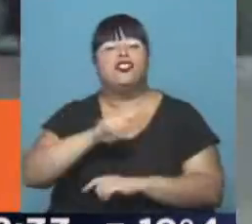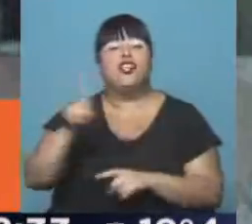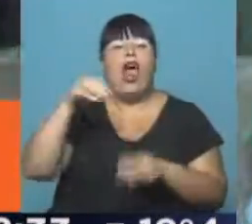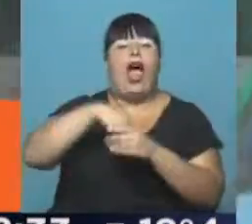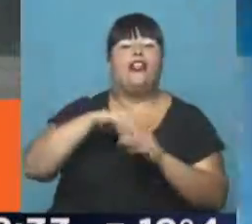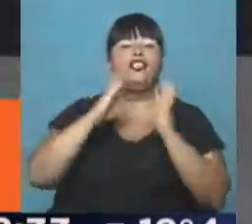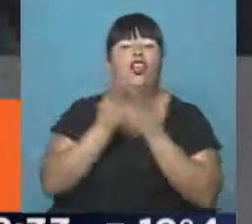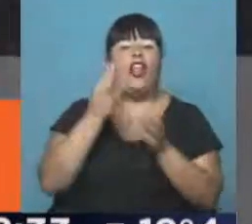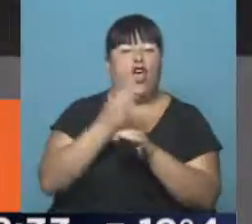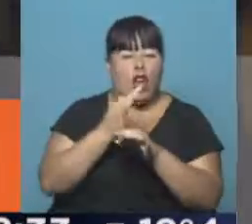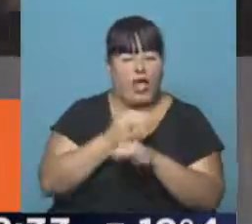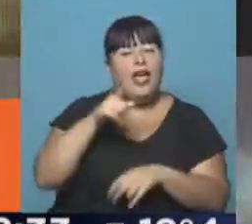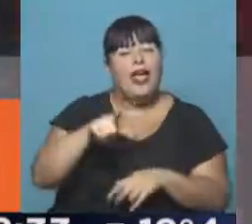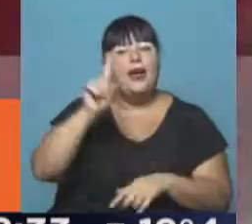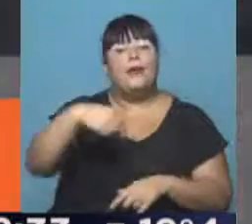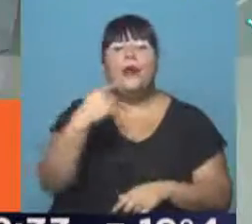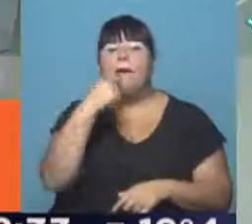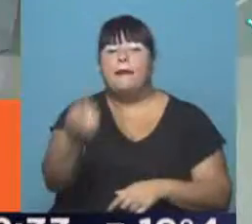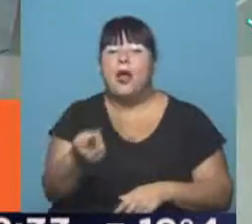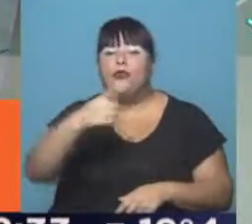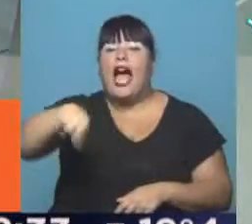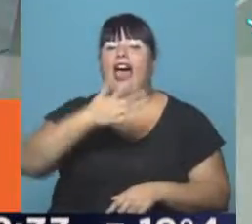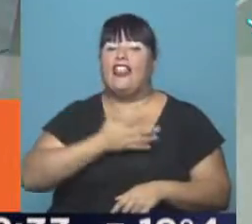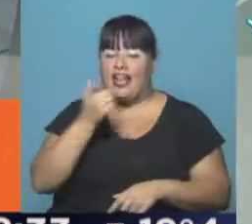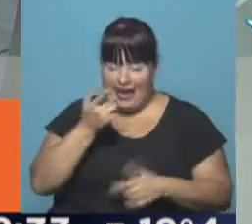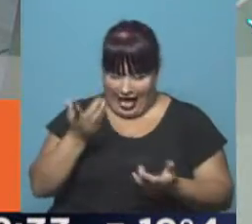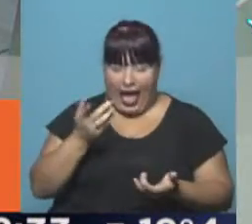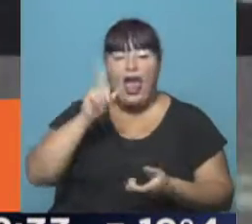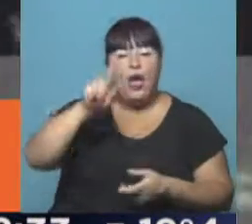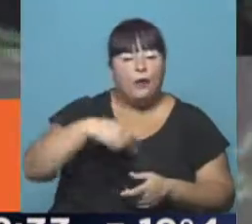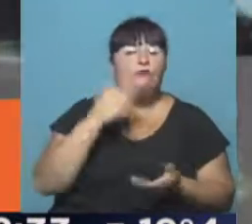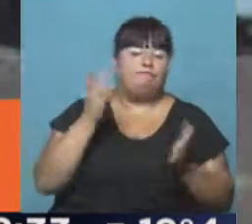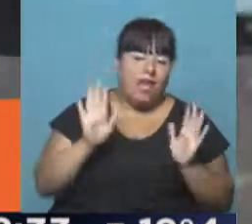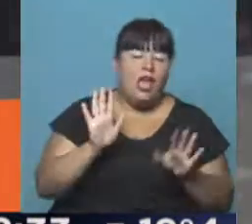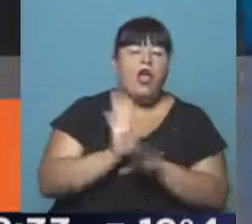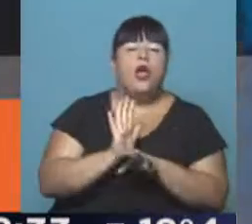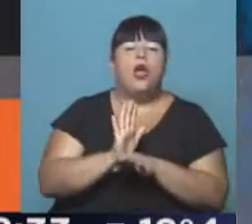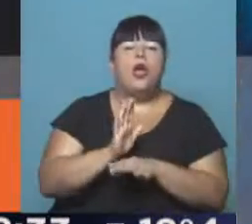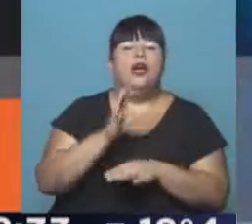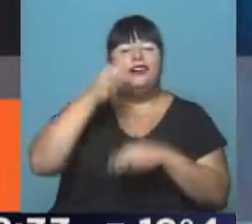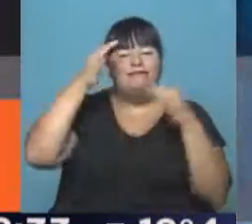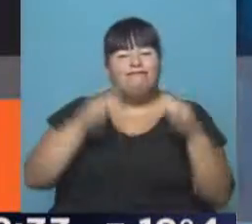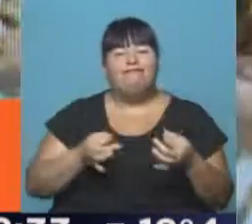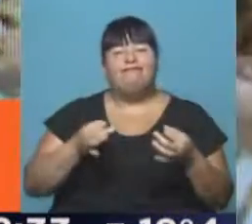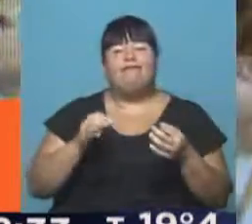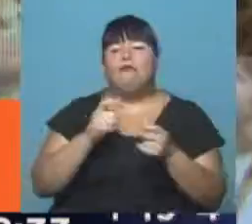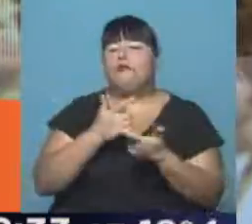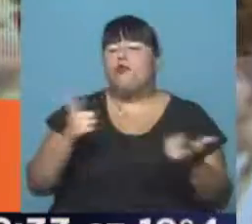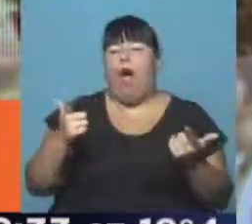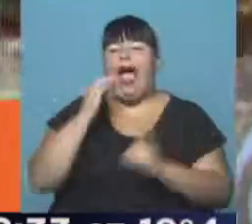sus instituciones. Porque esto sale a raíz de una pregunta a los rectores. Porque esto sale, en realidad no